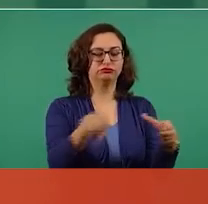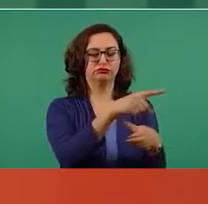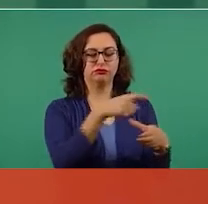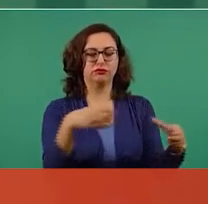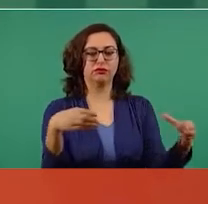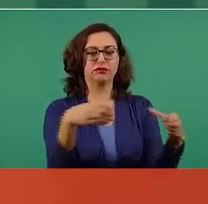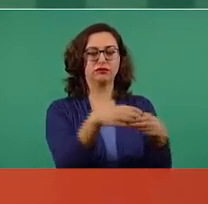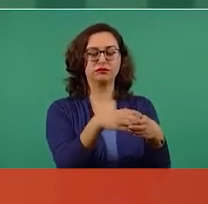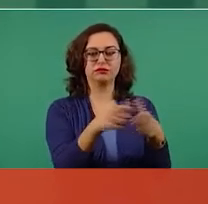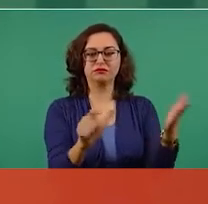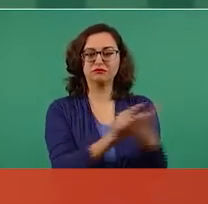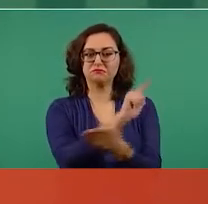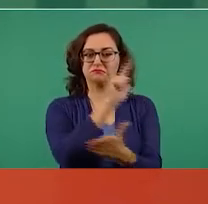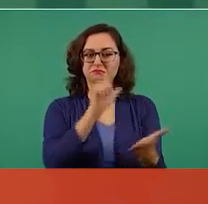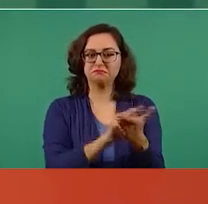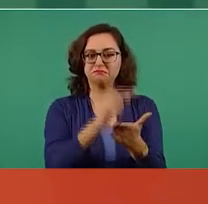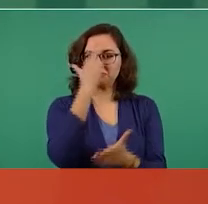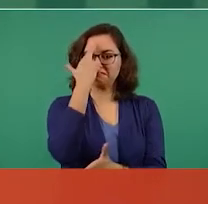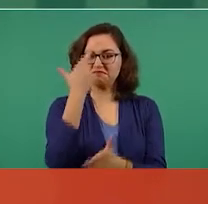de cuello blanco,